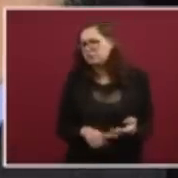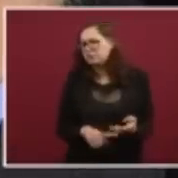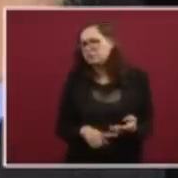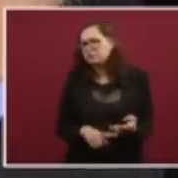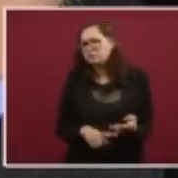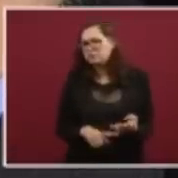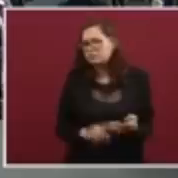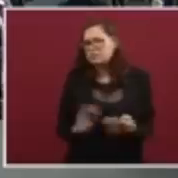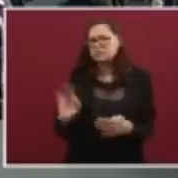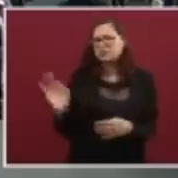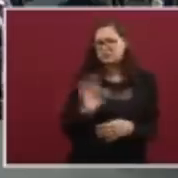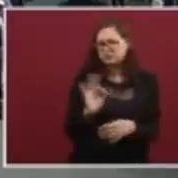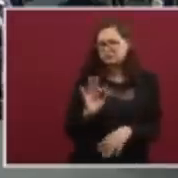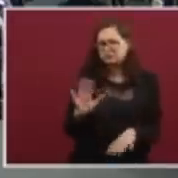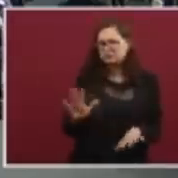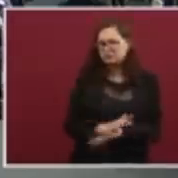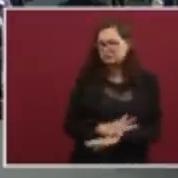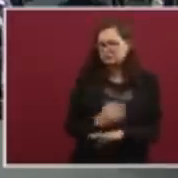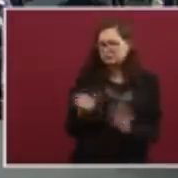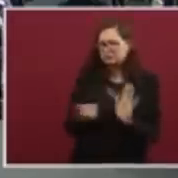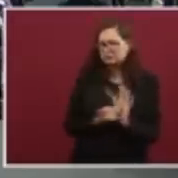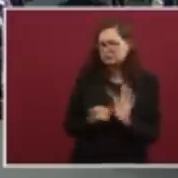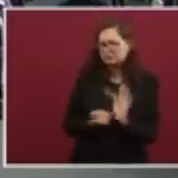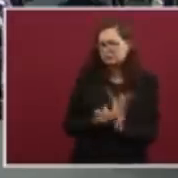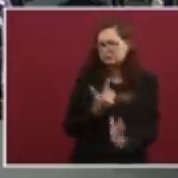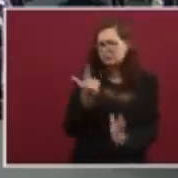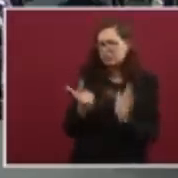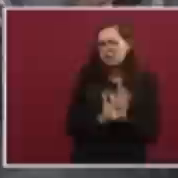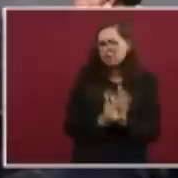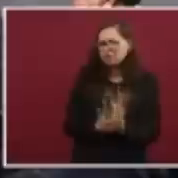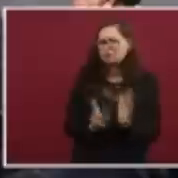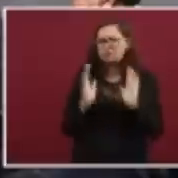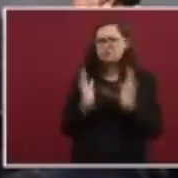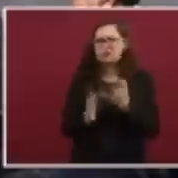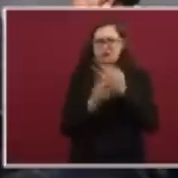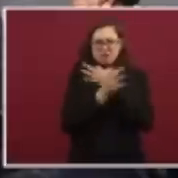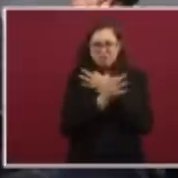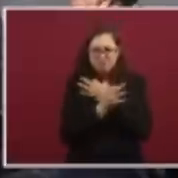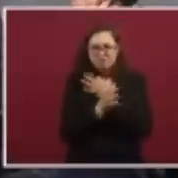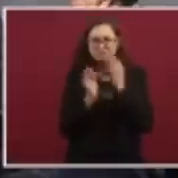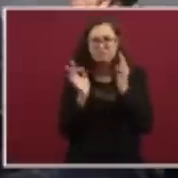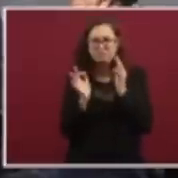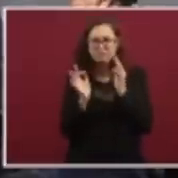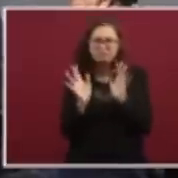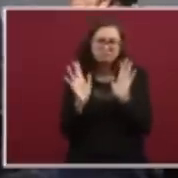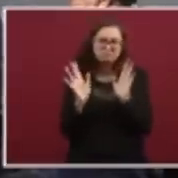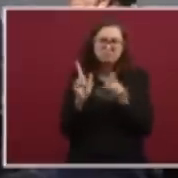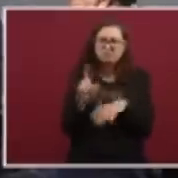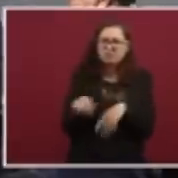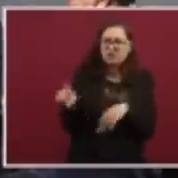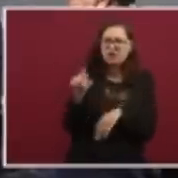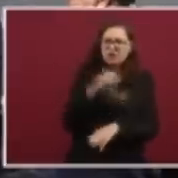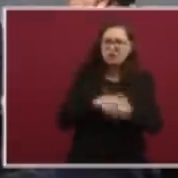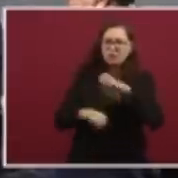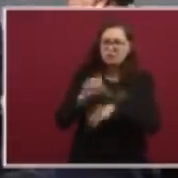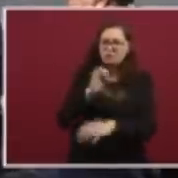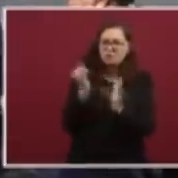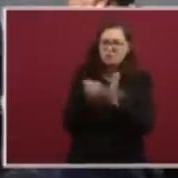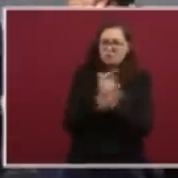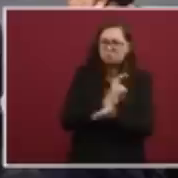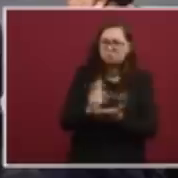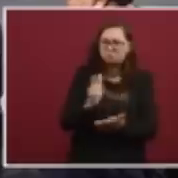de una reforma fiscal? Es decir, ya se anunció el tema de la cancelación de las condonaciones de impuestos,